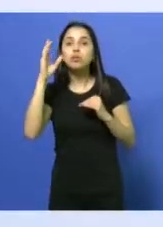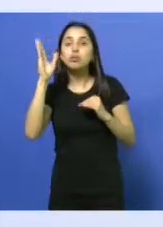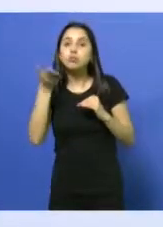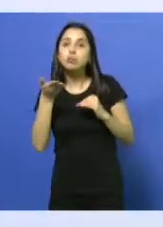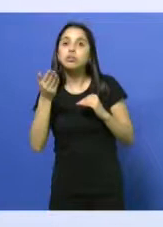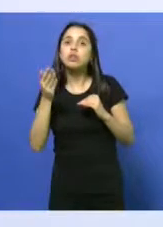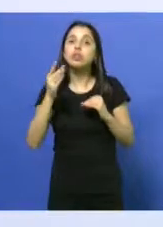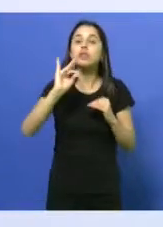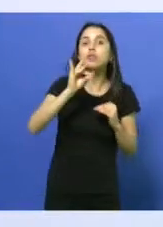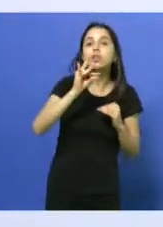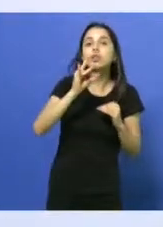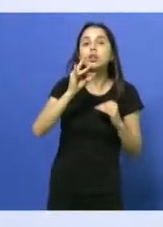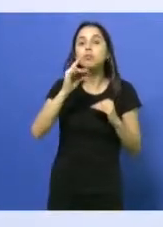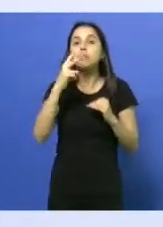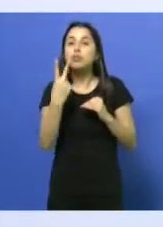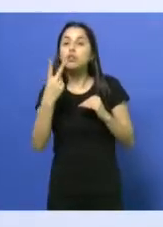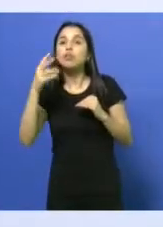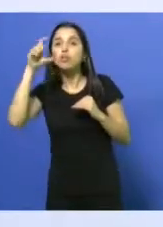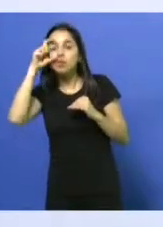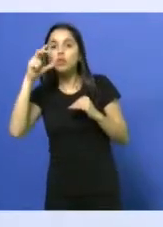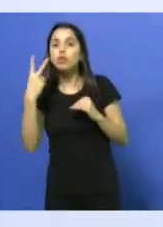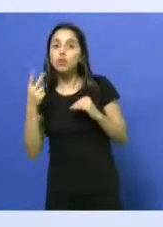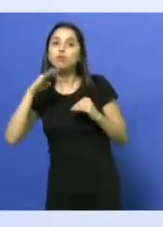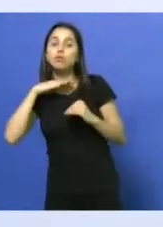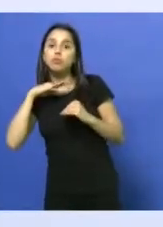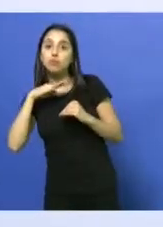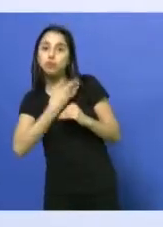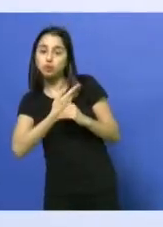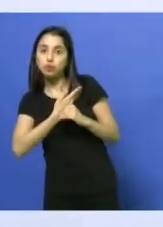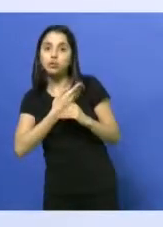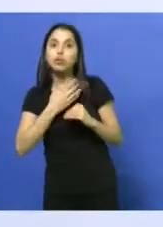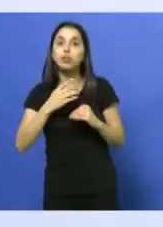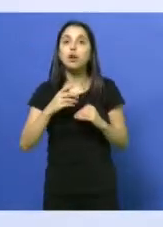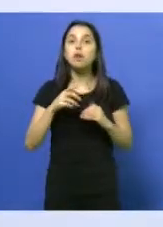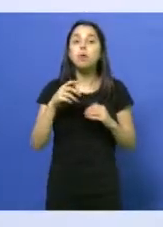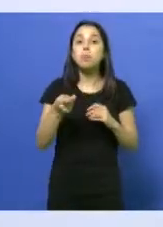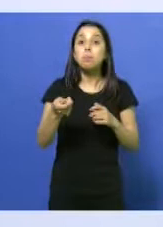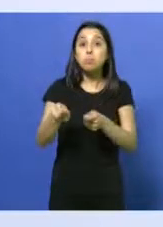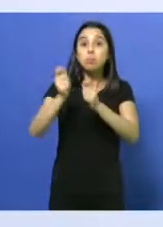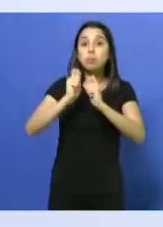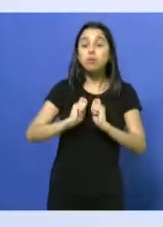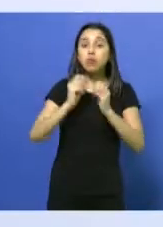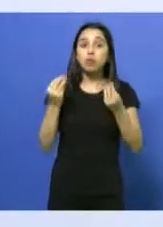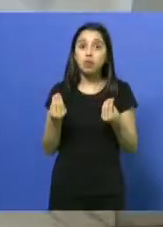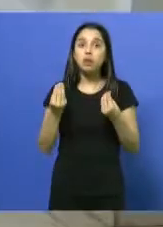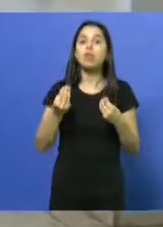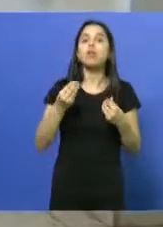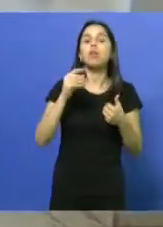2 en enero y 2 en febrero, que se cobran recién en marzo, abril y